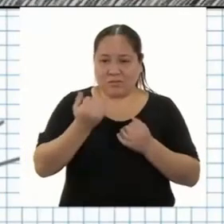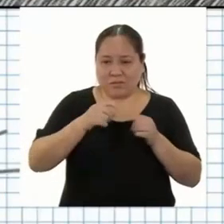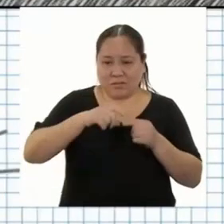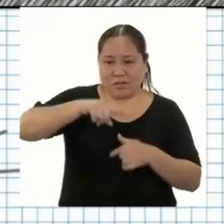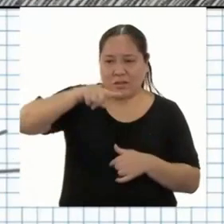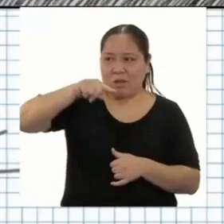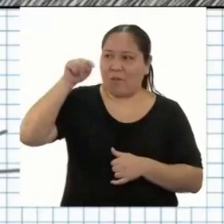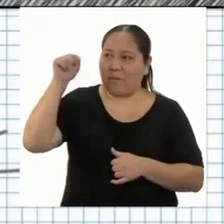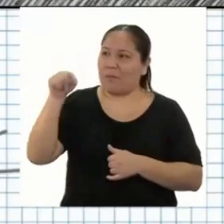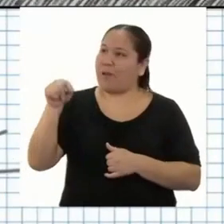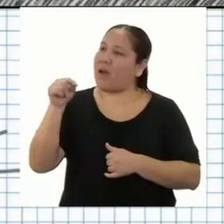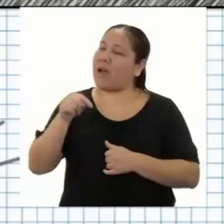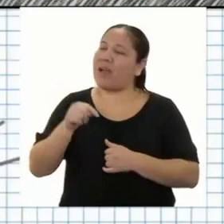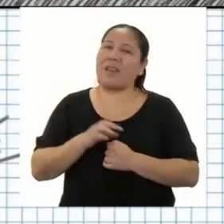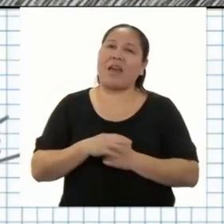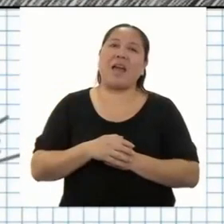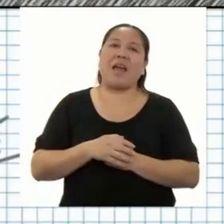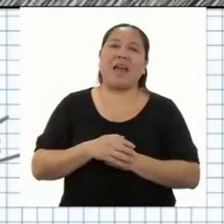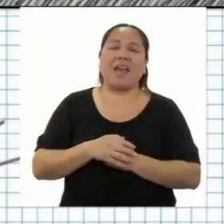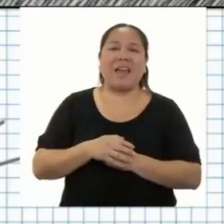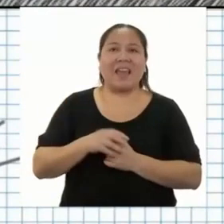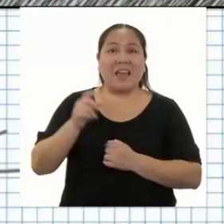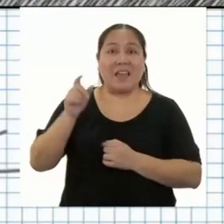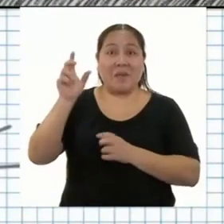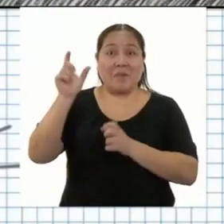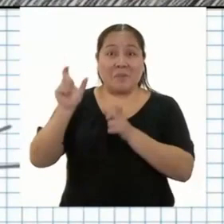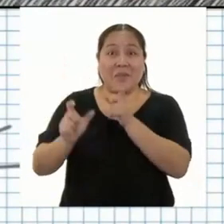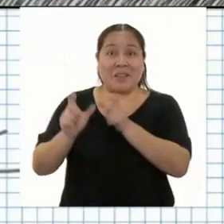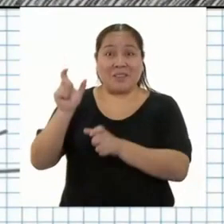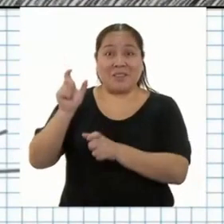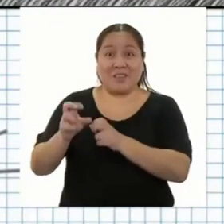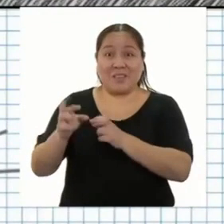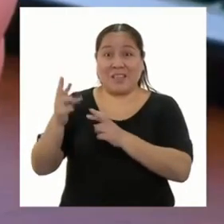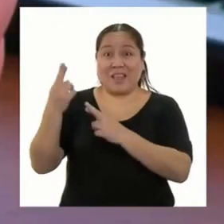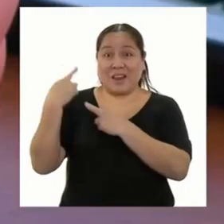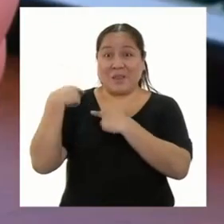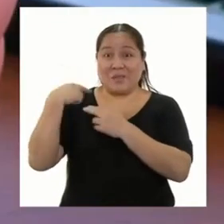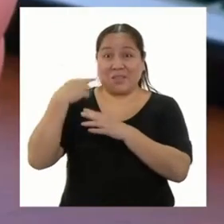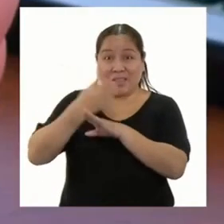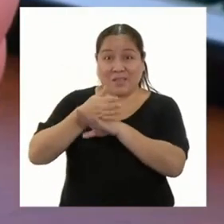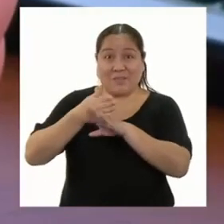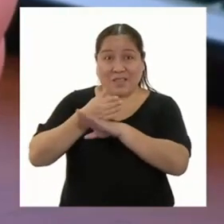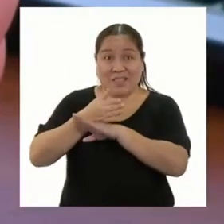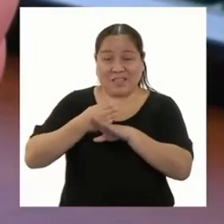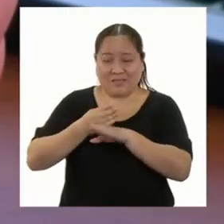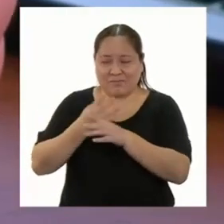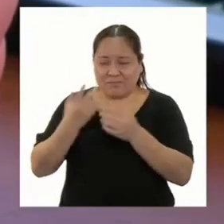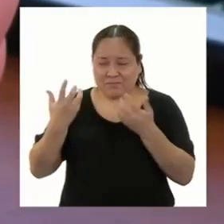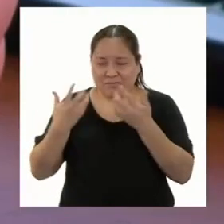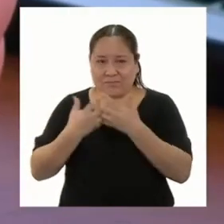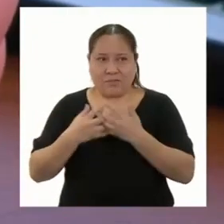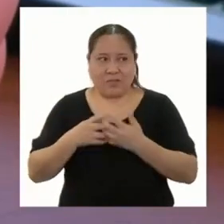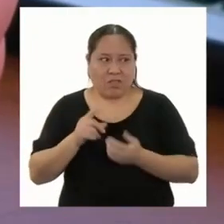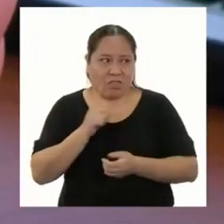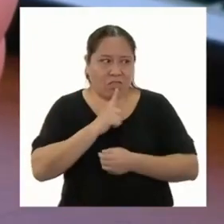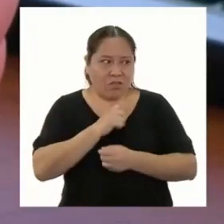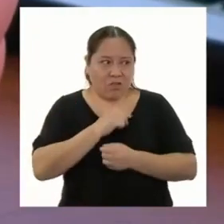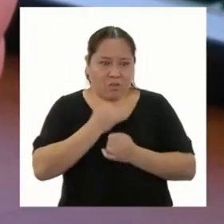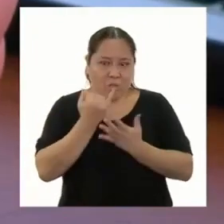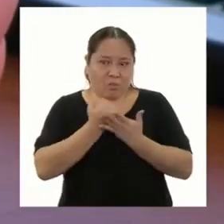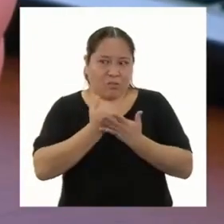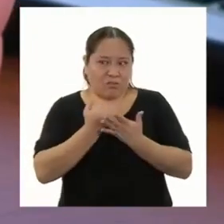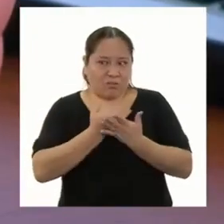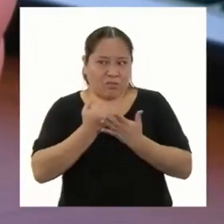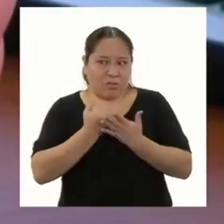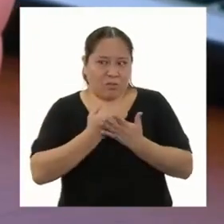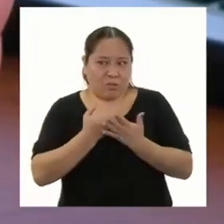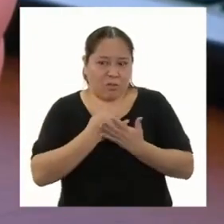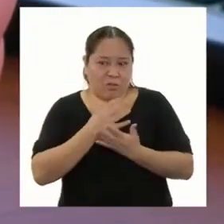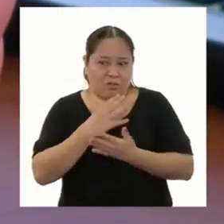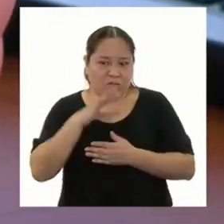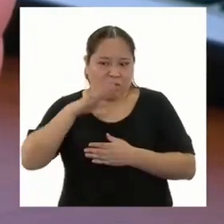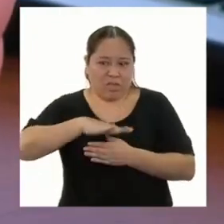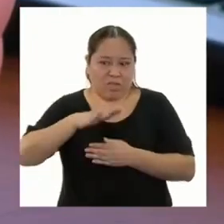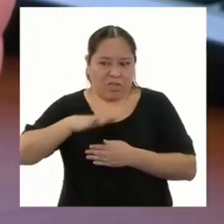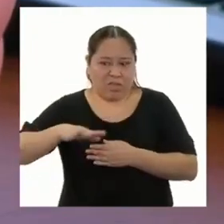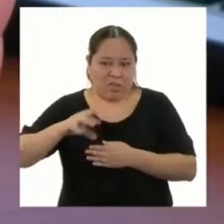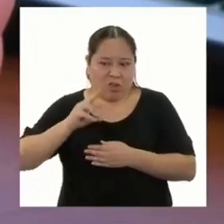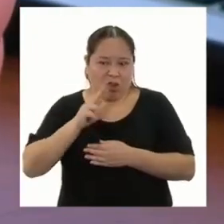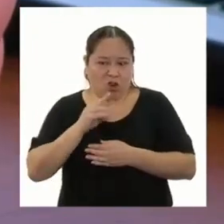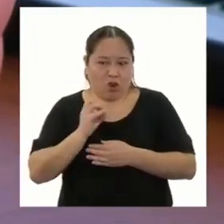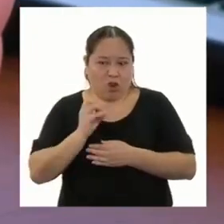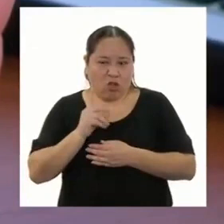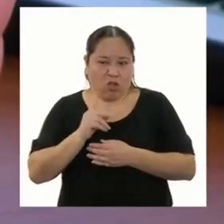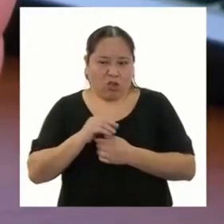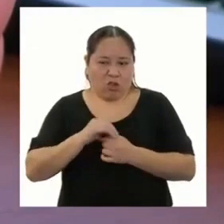maestro carpintero lo más exacto y proporcionado posible. No como los dibujos de la infancia de Rodrigo,